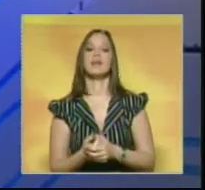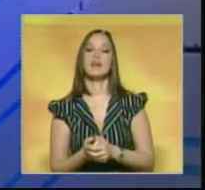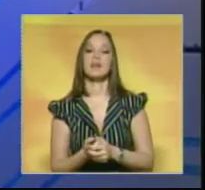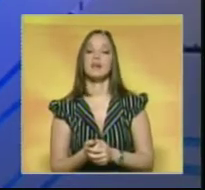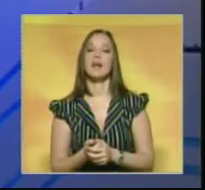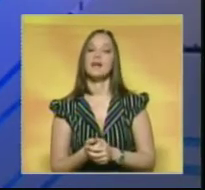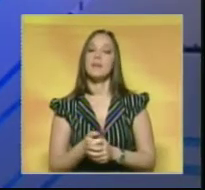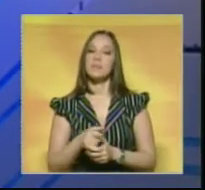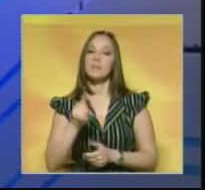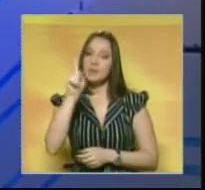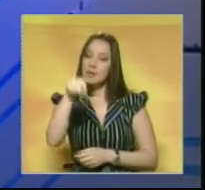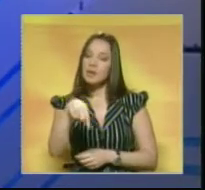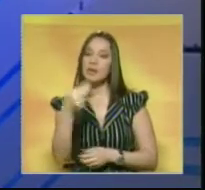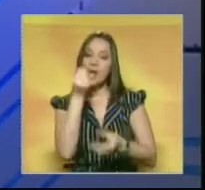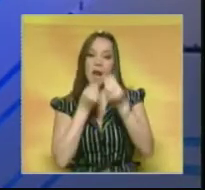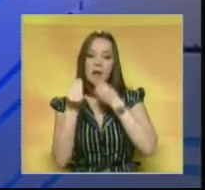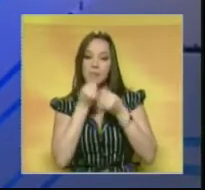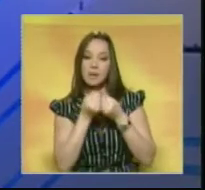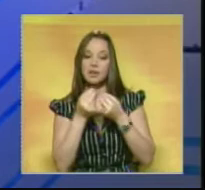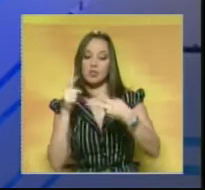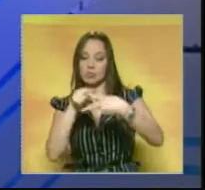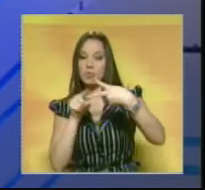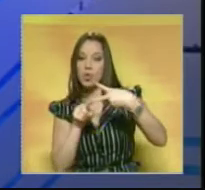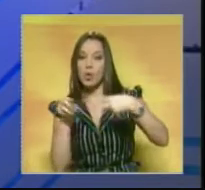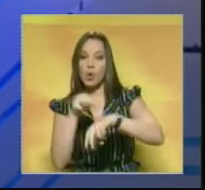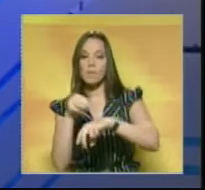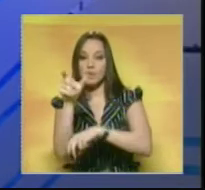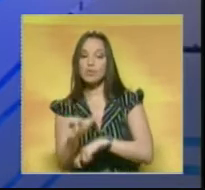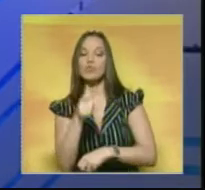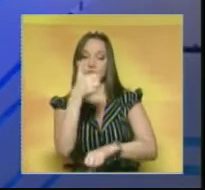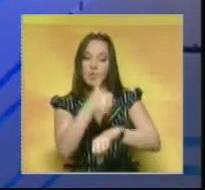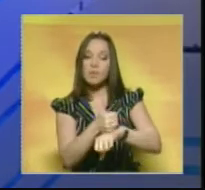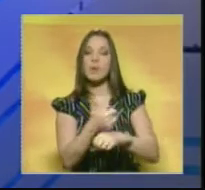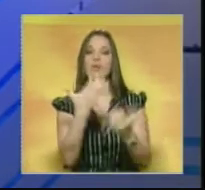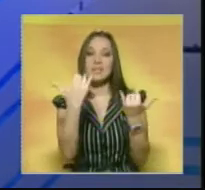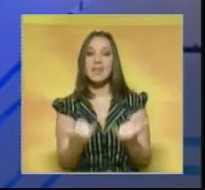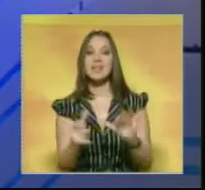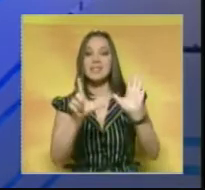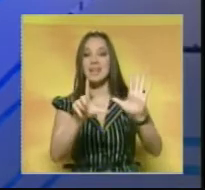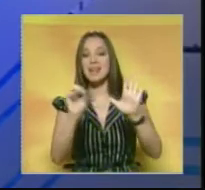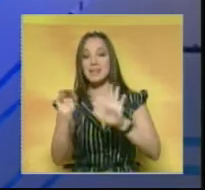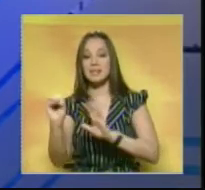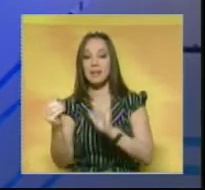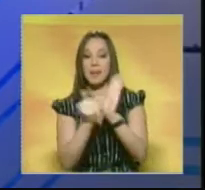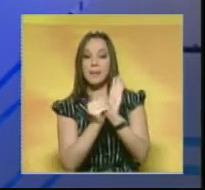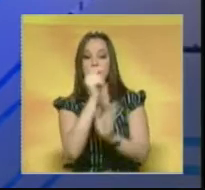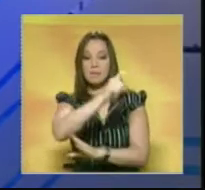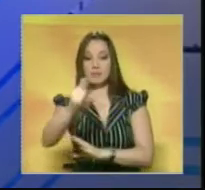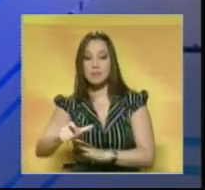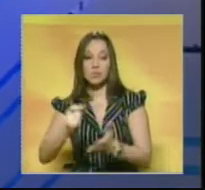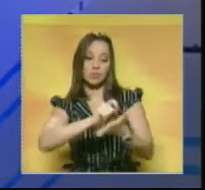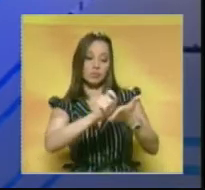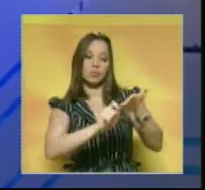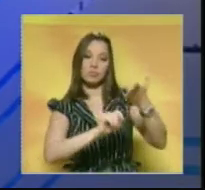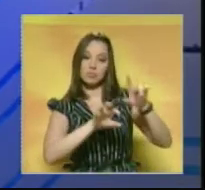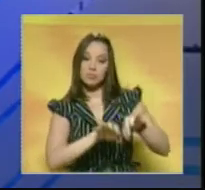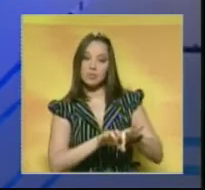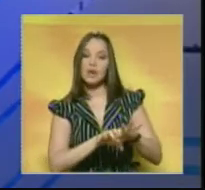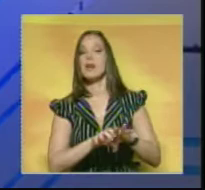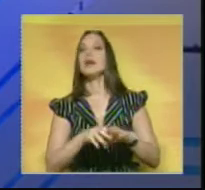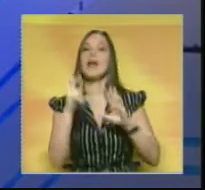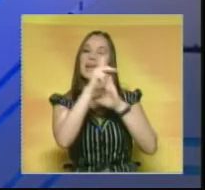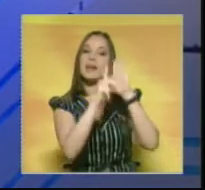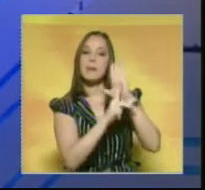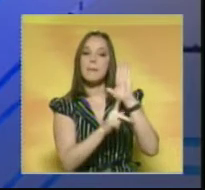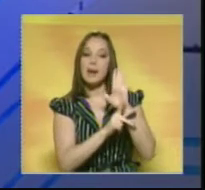Agroalimentaria Iván Gil y el ministro para la Alimentación Iván Bello confirmaron que hasta ahora hay más de 700.000 personas registradas en el plan piloto que busca